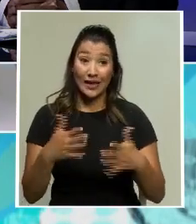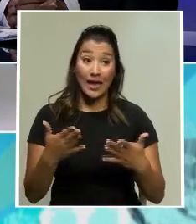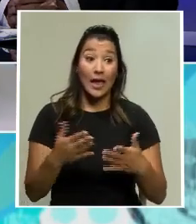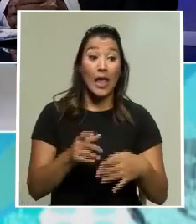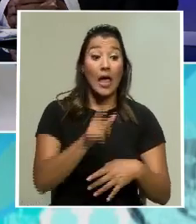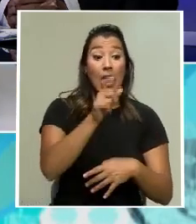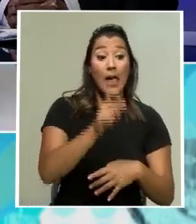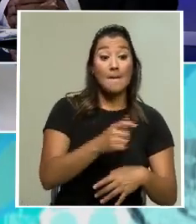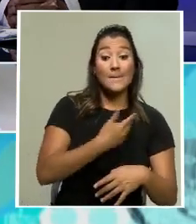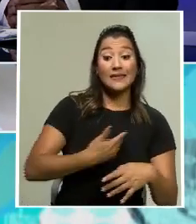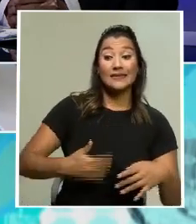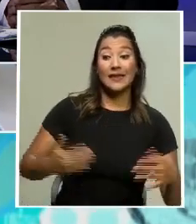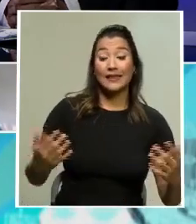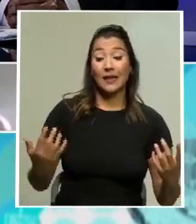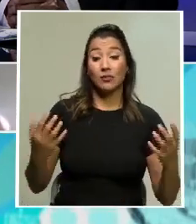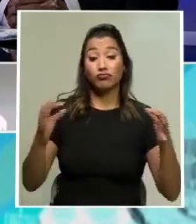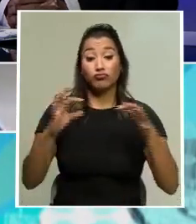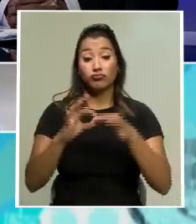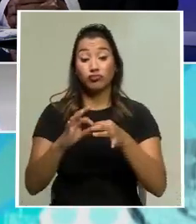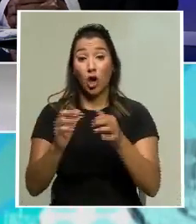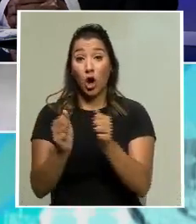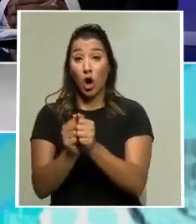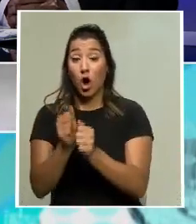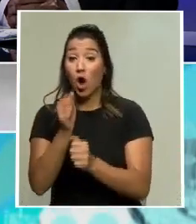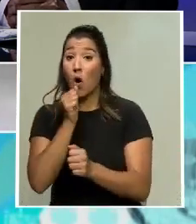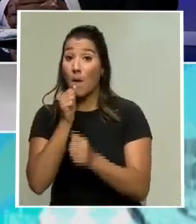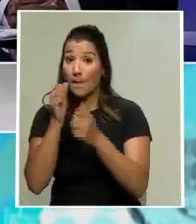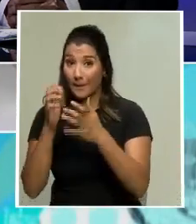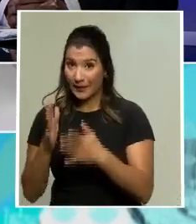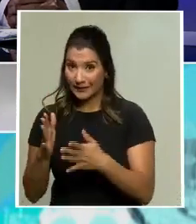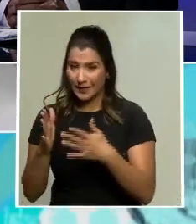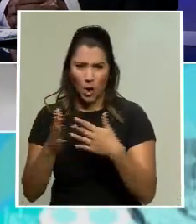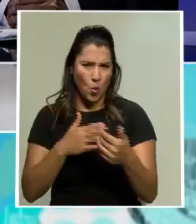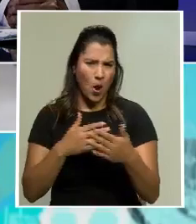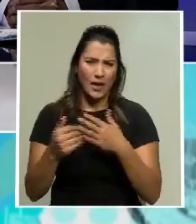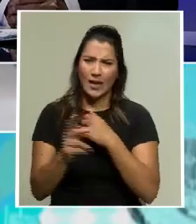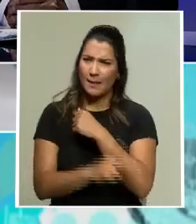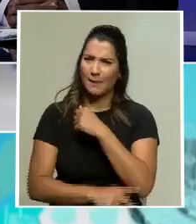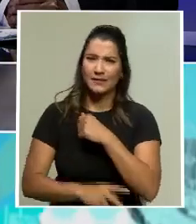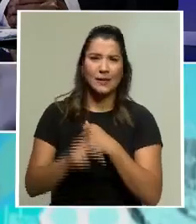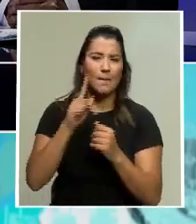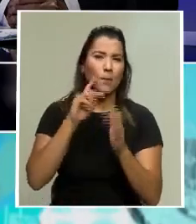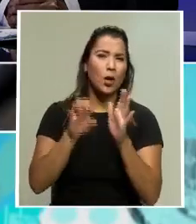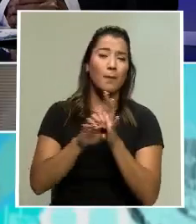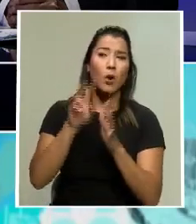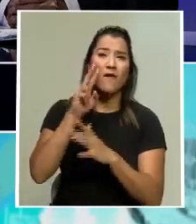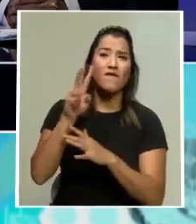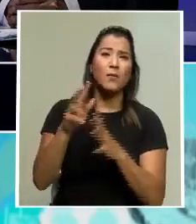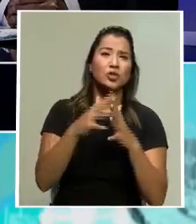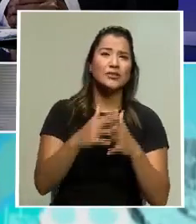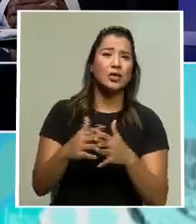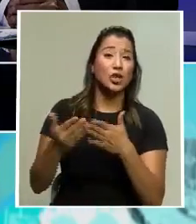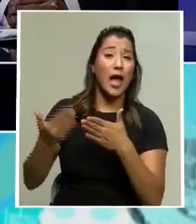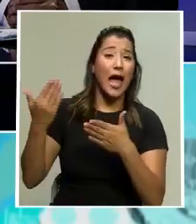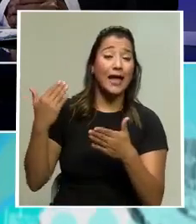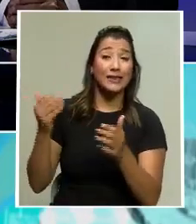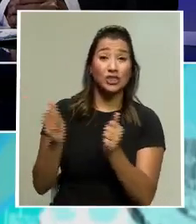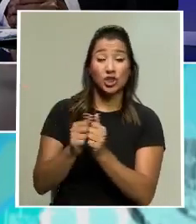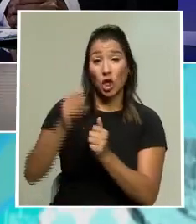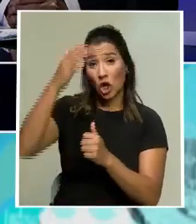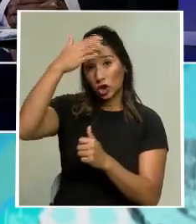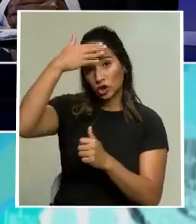prensa. Eso es un dato que en cualquier país que uno lo mire, miremos Estados Unidos en la época Trump,